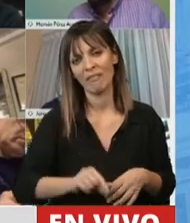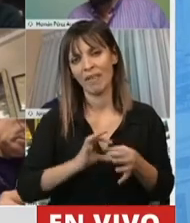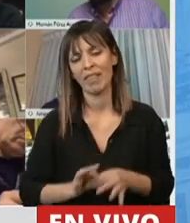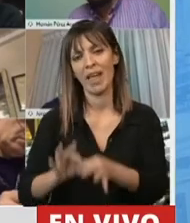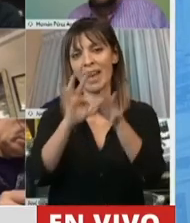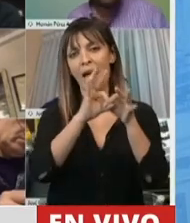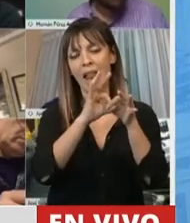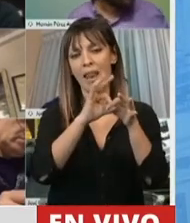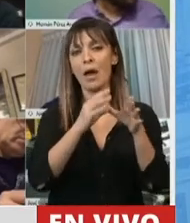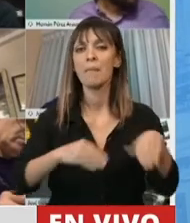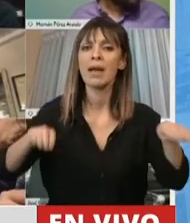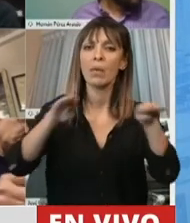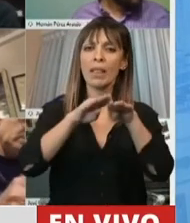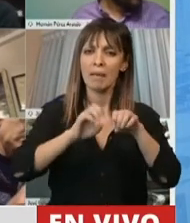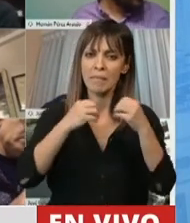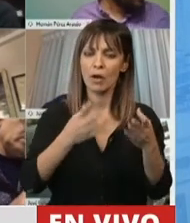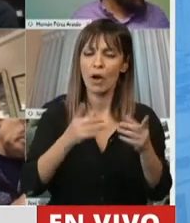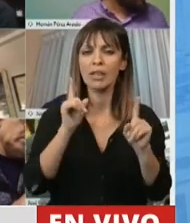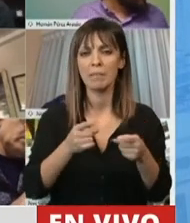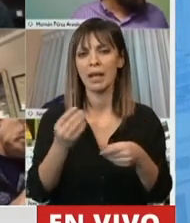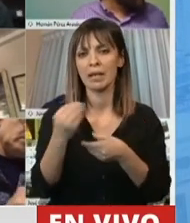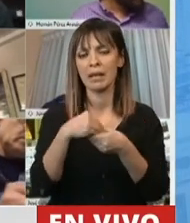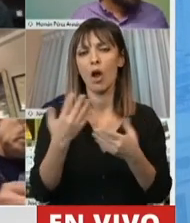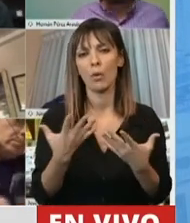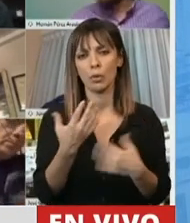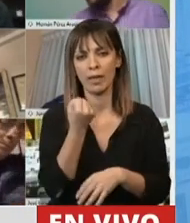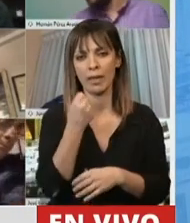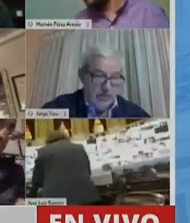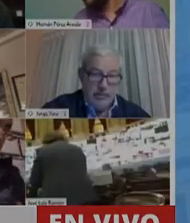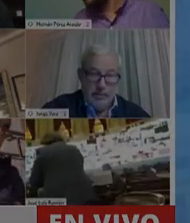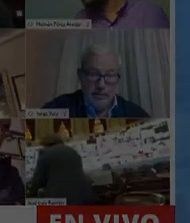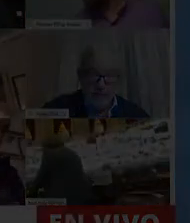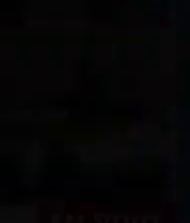con más igualdad y con mejores oportunidades. Muchas gracias. Gracias, diputado.